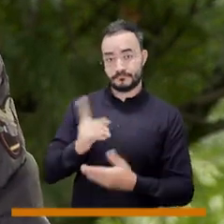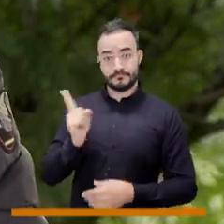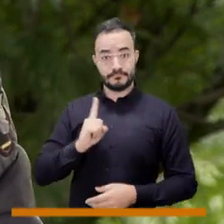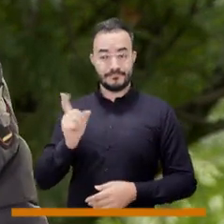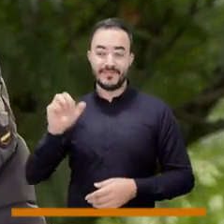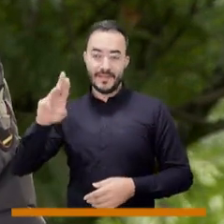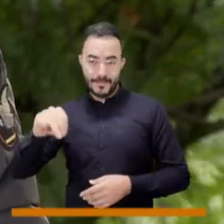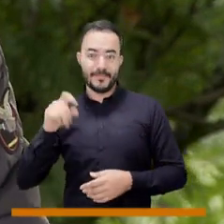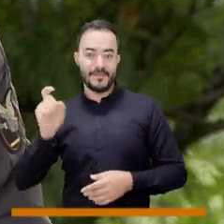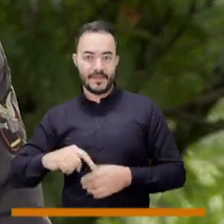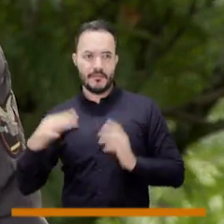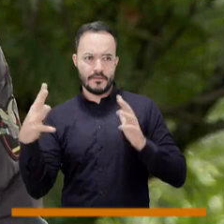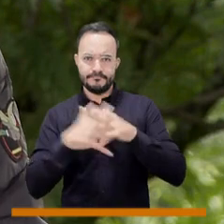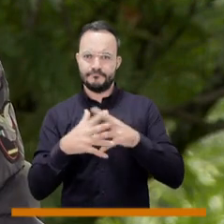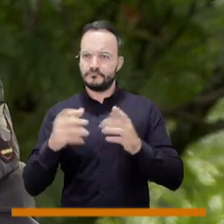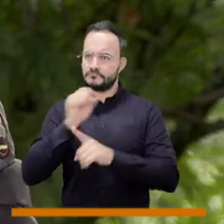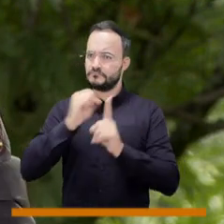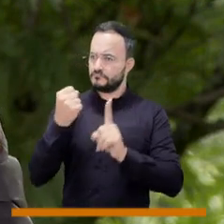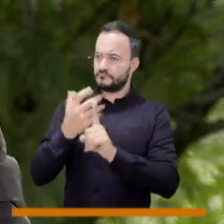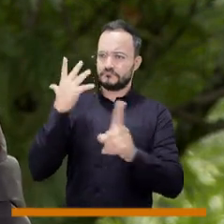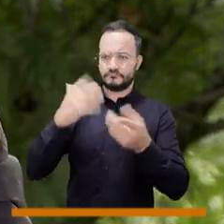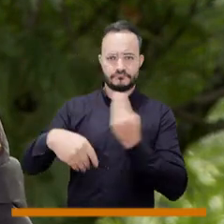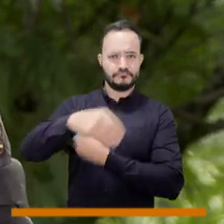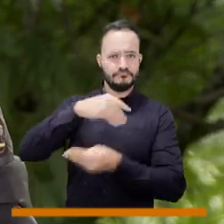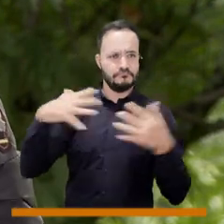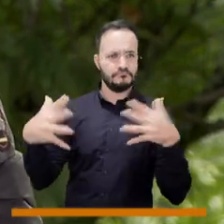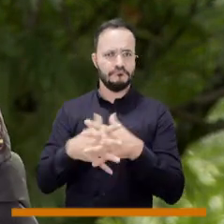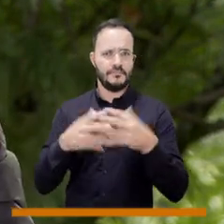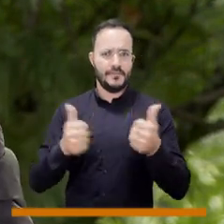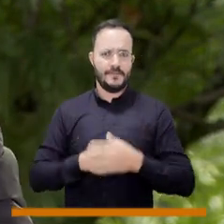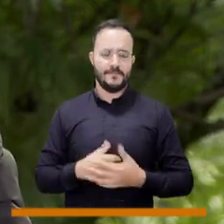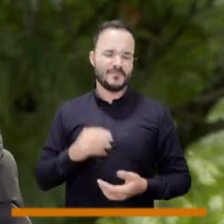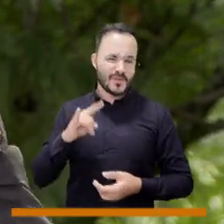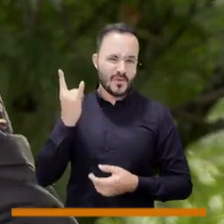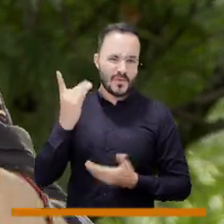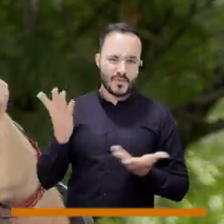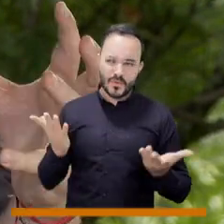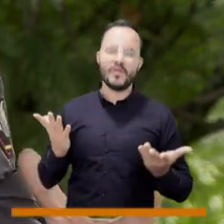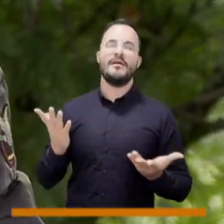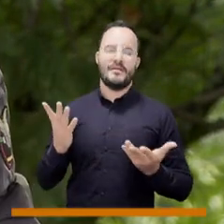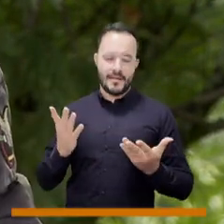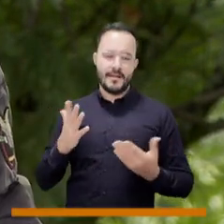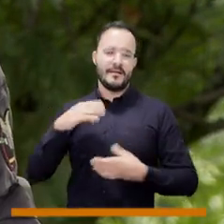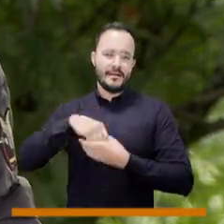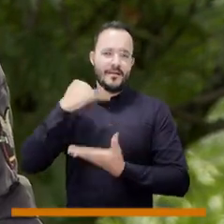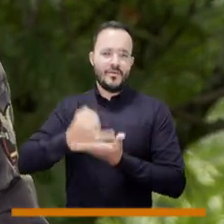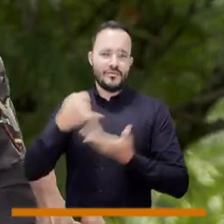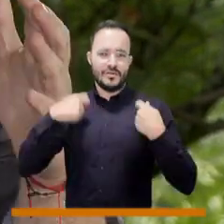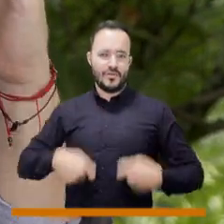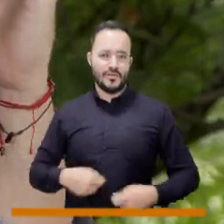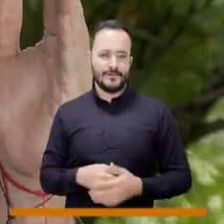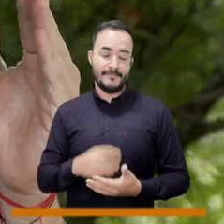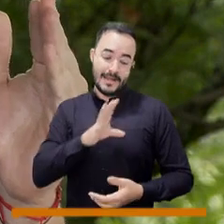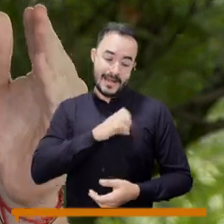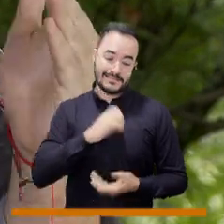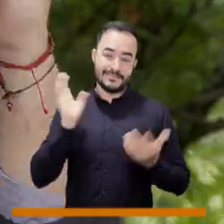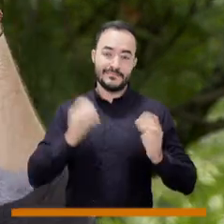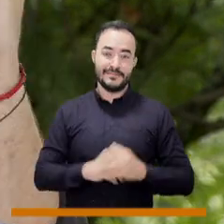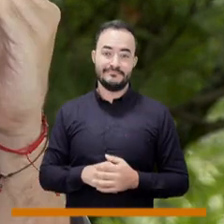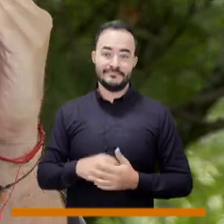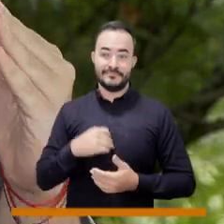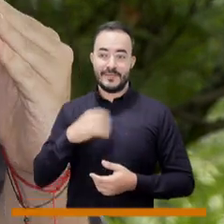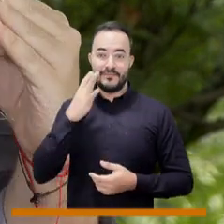pero EPM debe hacer que se garantice esa rentabilidad social. ¿Y cómo lo hace? A partir de su papel en la junta directiva, que lamentablemente